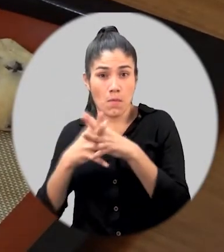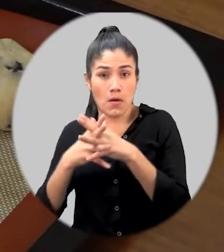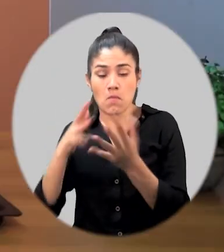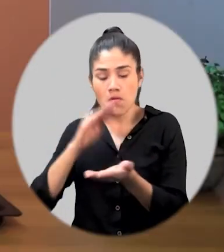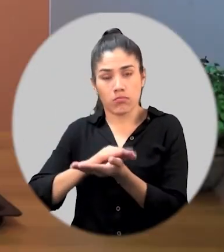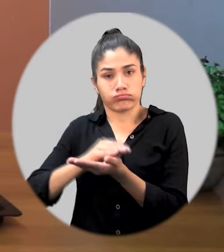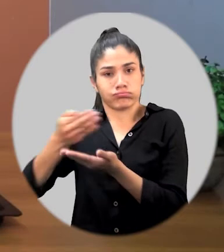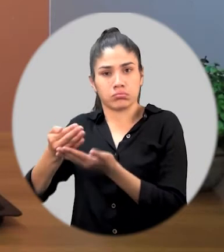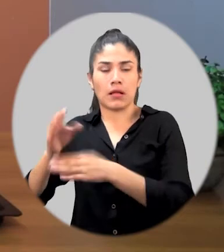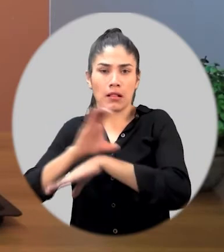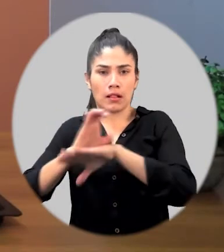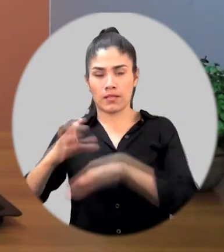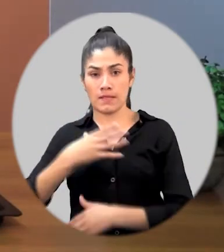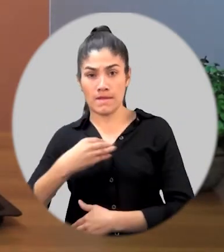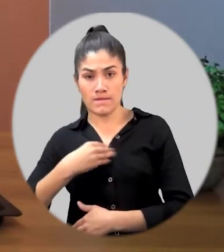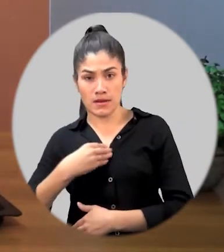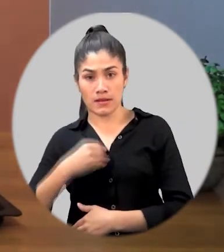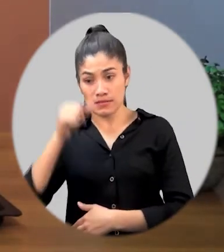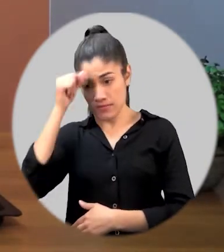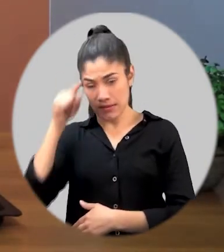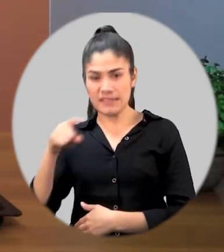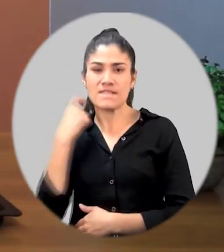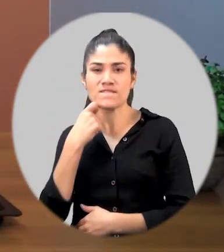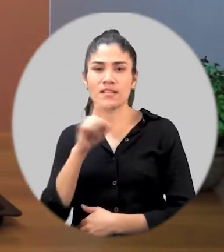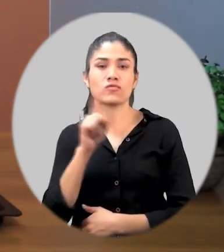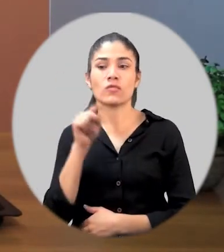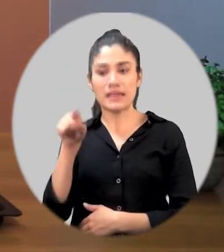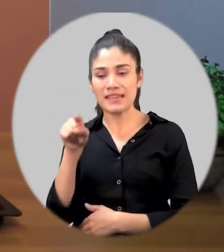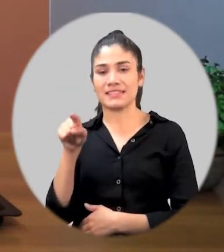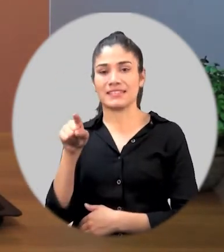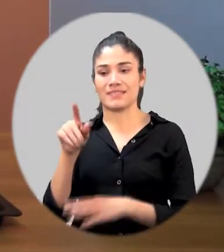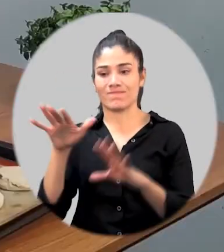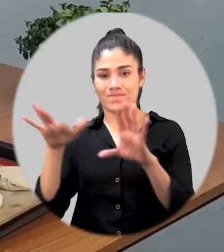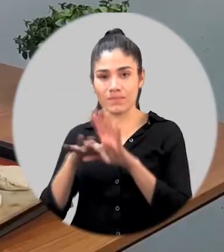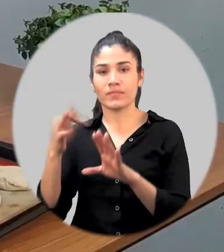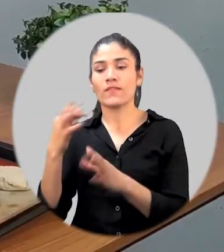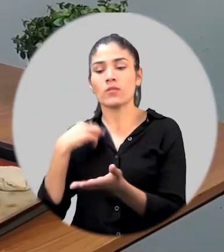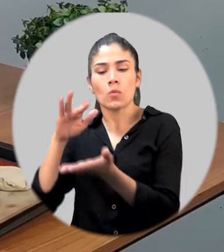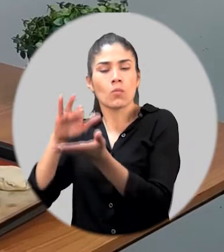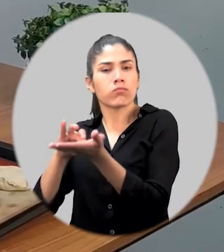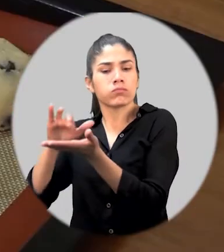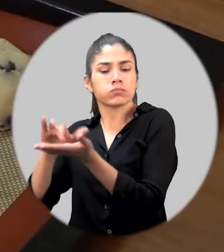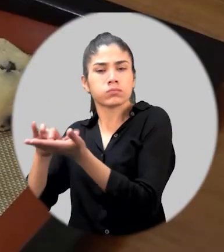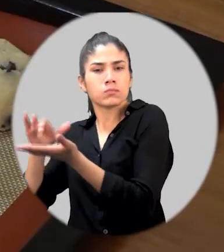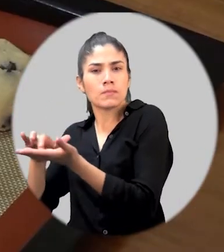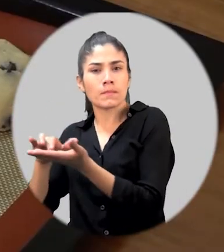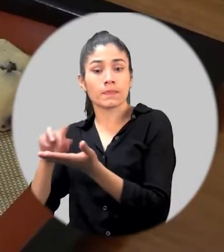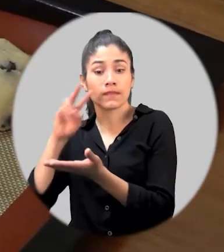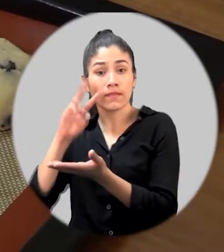arriba siguen blancas. No es que está cruda la cookie, ese es el punto de la cookie. Tienen que tocar y los